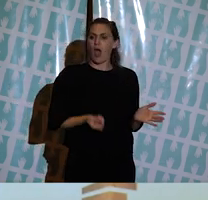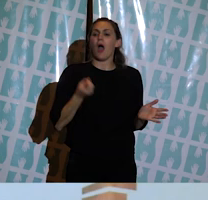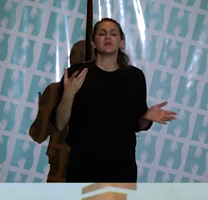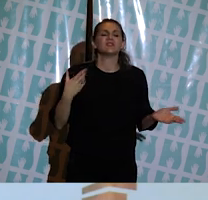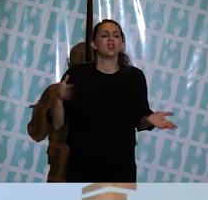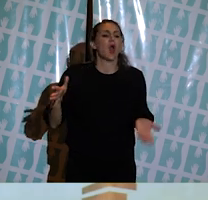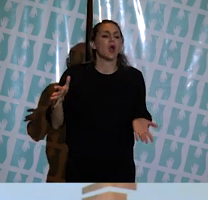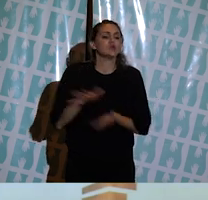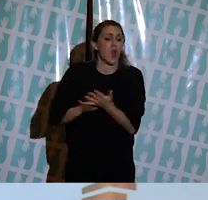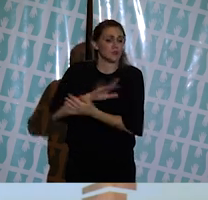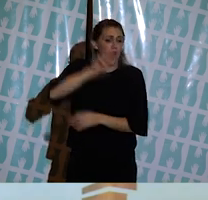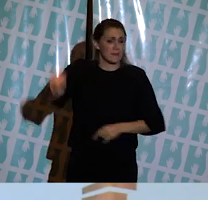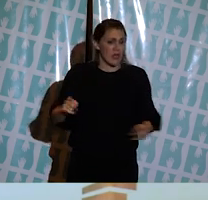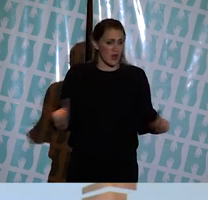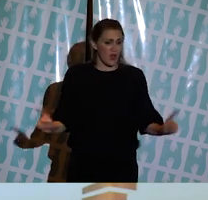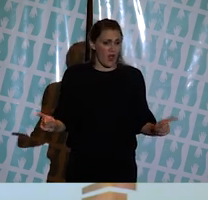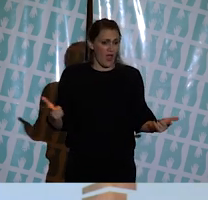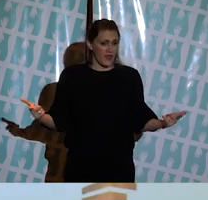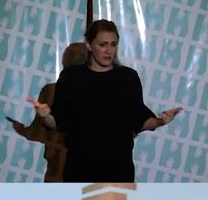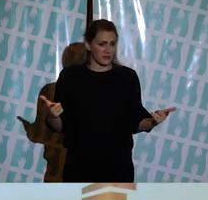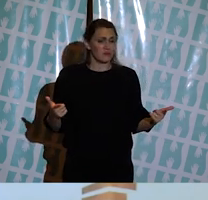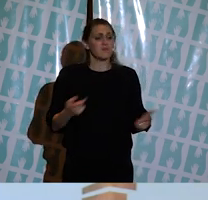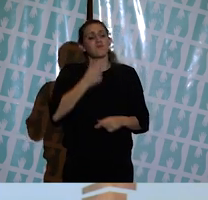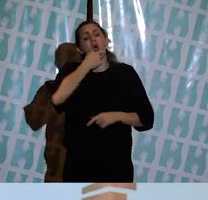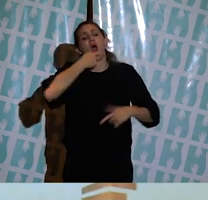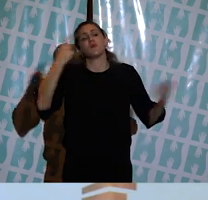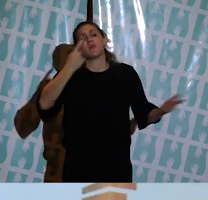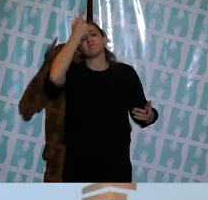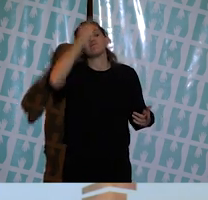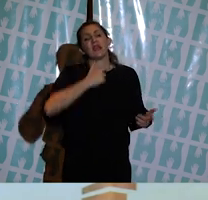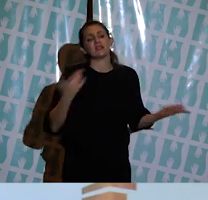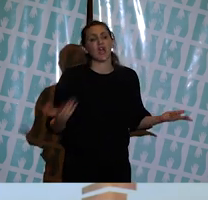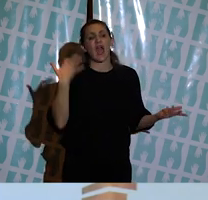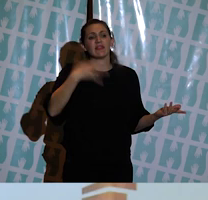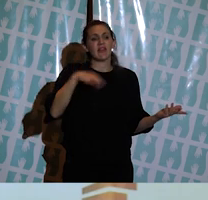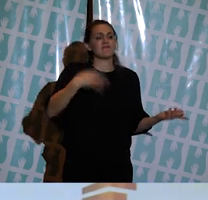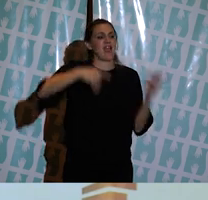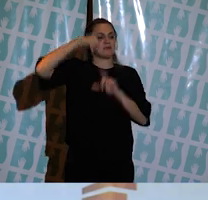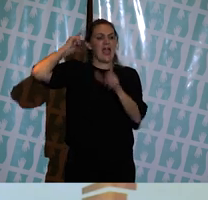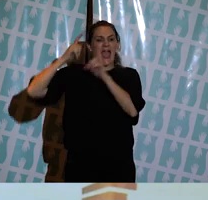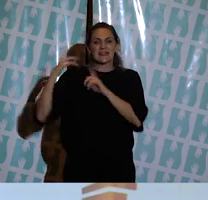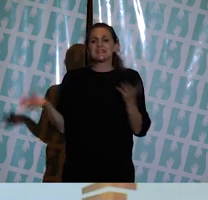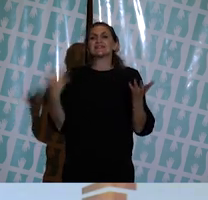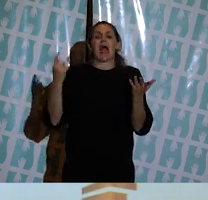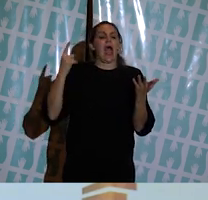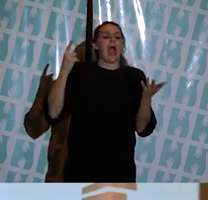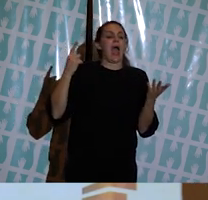salir. Por ende, uno tiene que dejar que experimenten las consecuencias naturales de su propio comportamiento. Si no